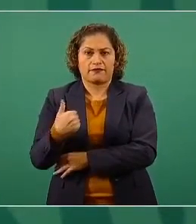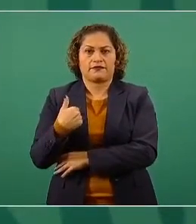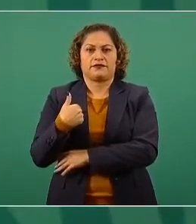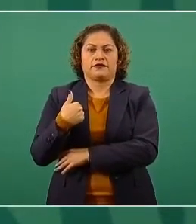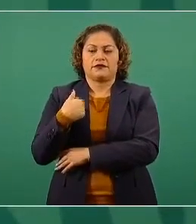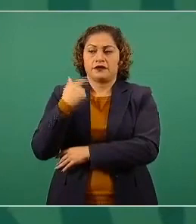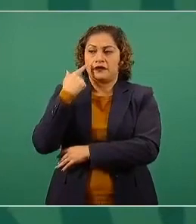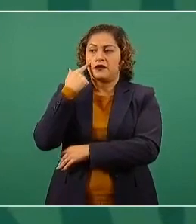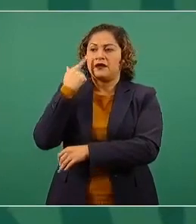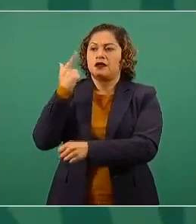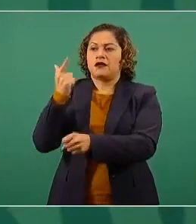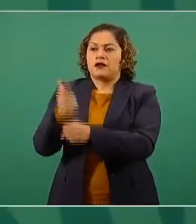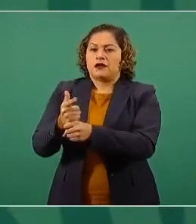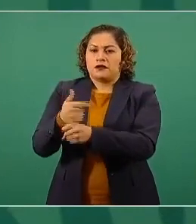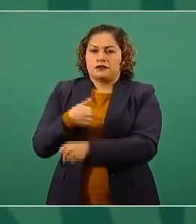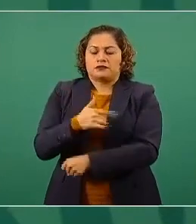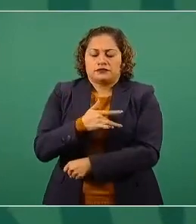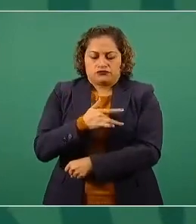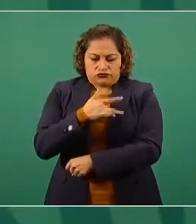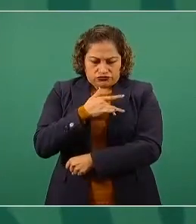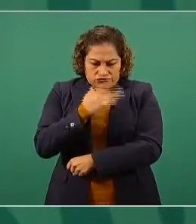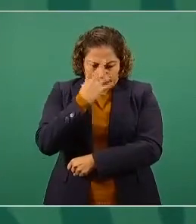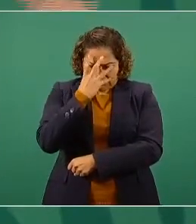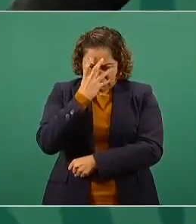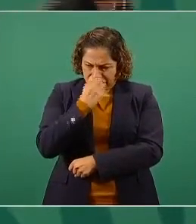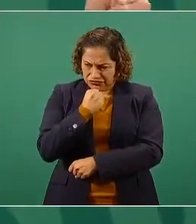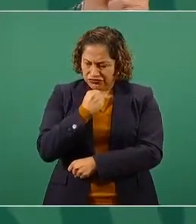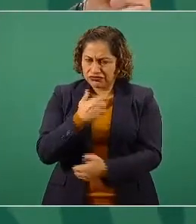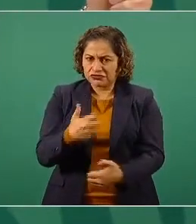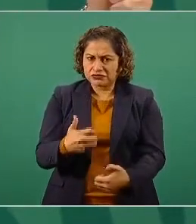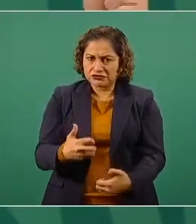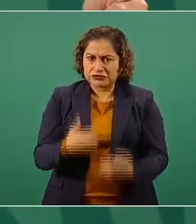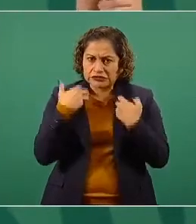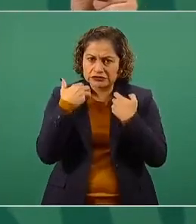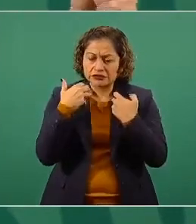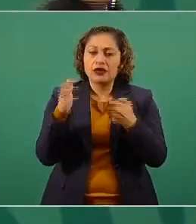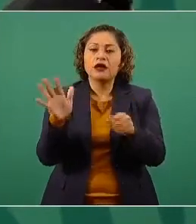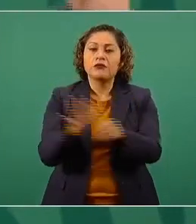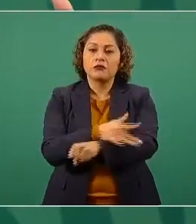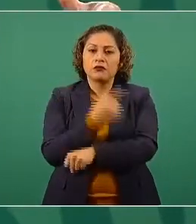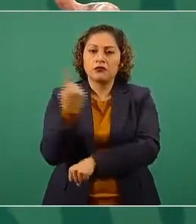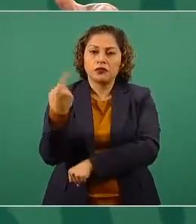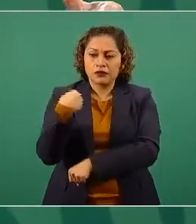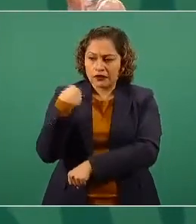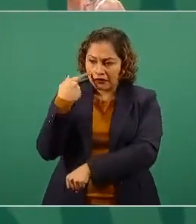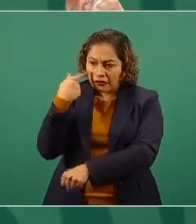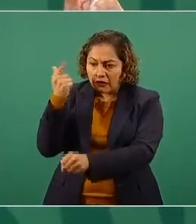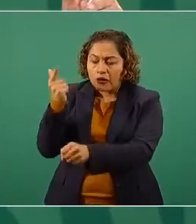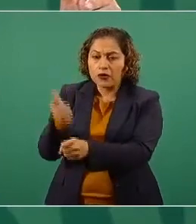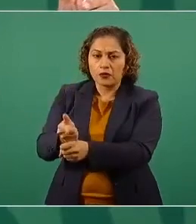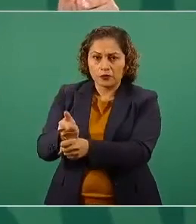cuánta tristeza y molestia me causó que dentro